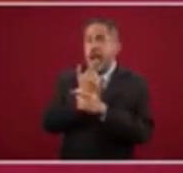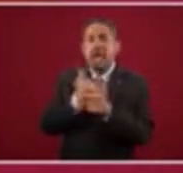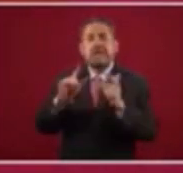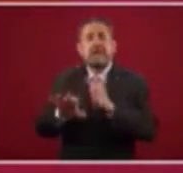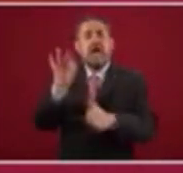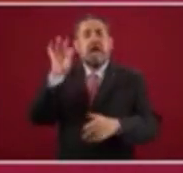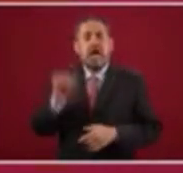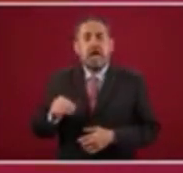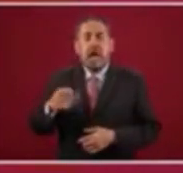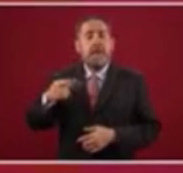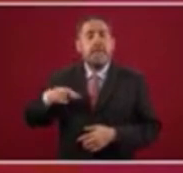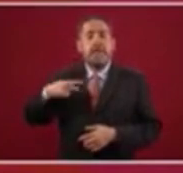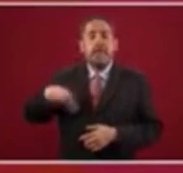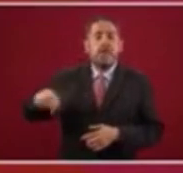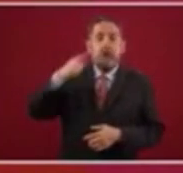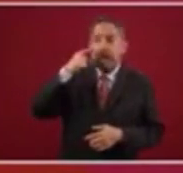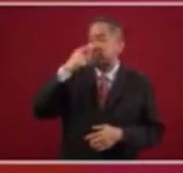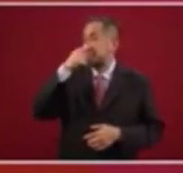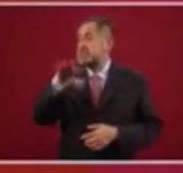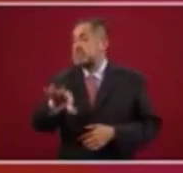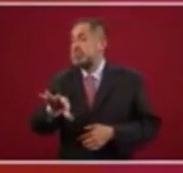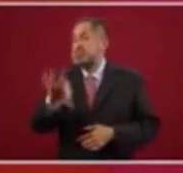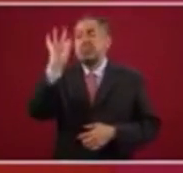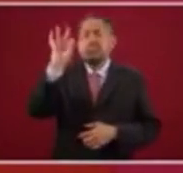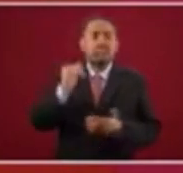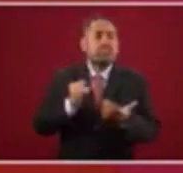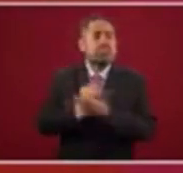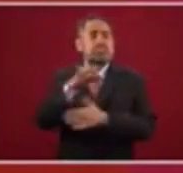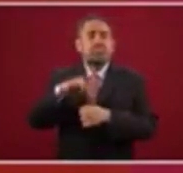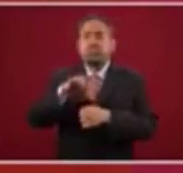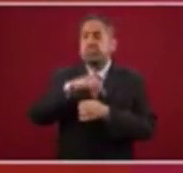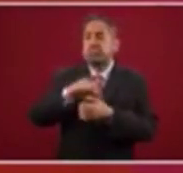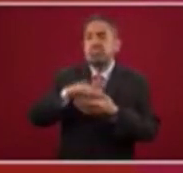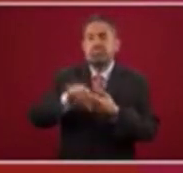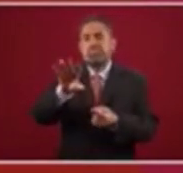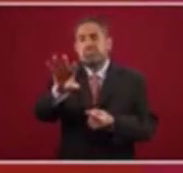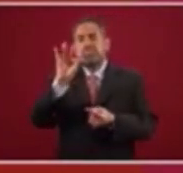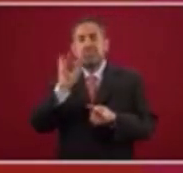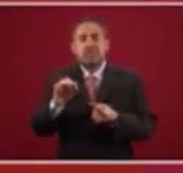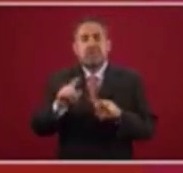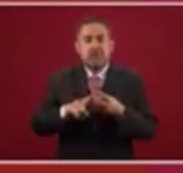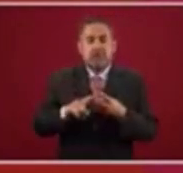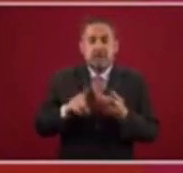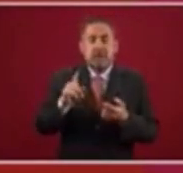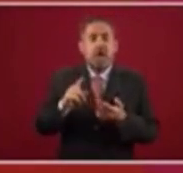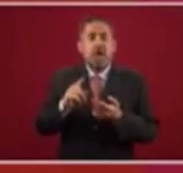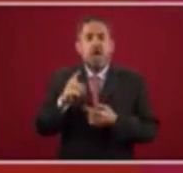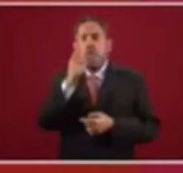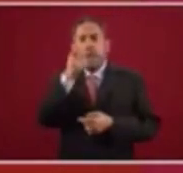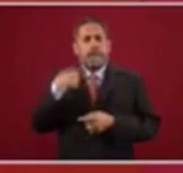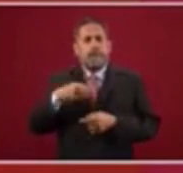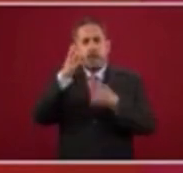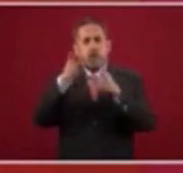La gente elige no solo a un candidato, elige un programa.